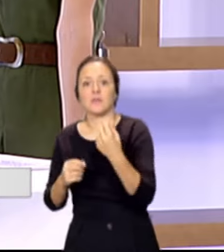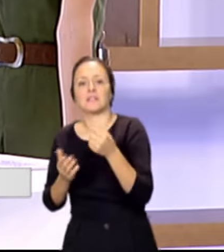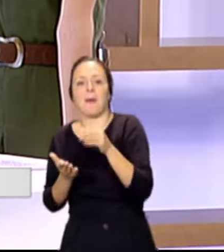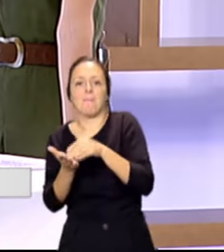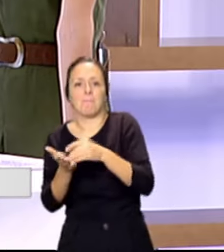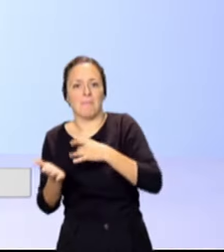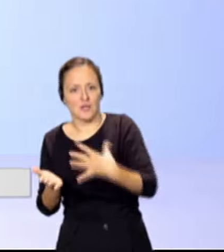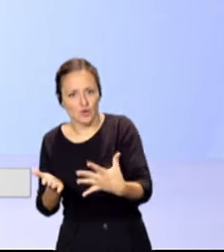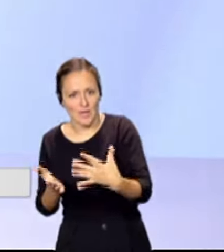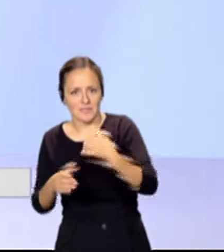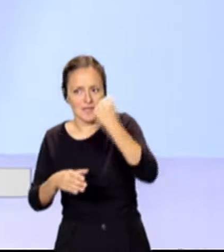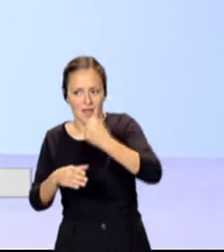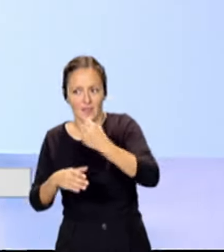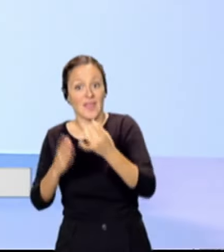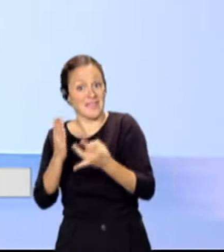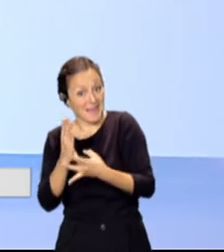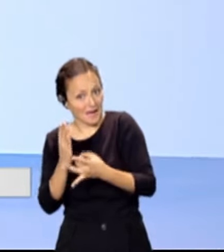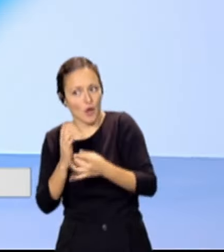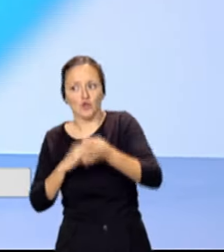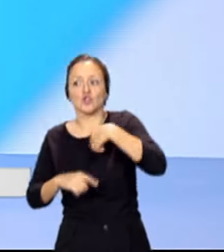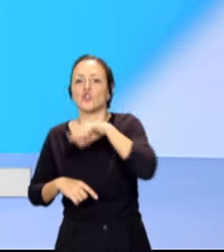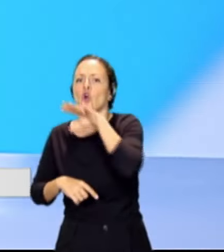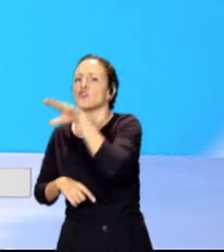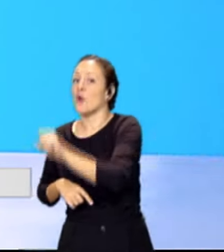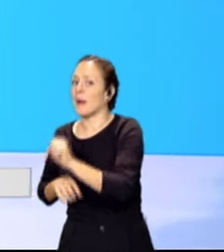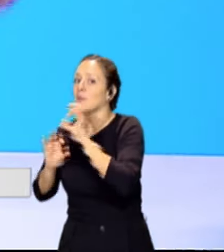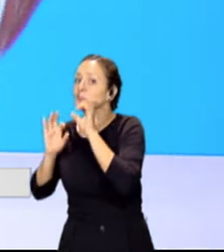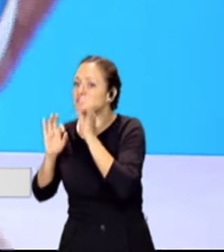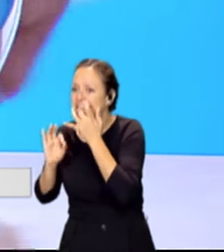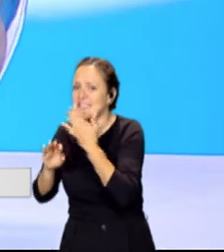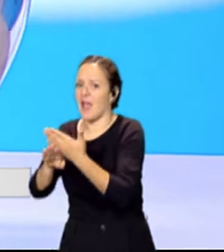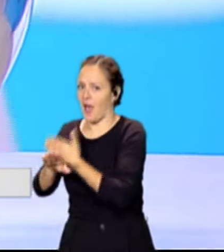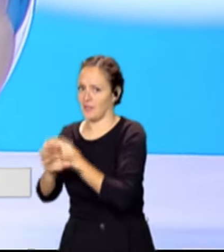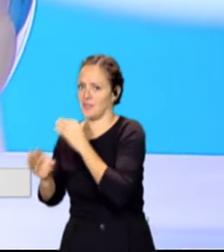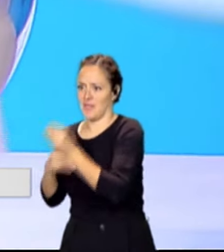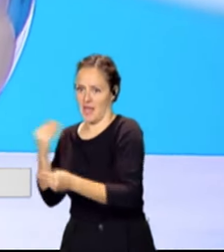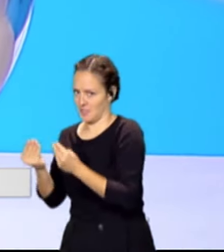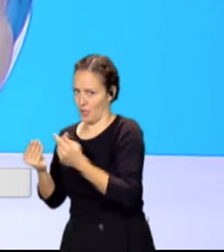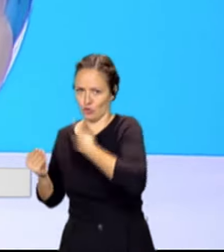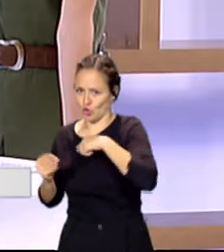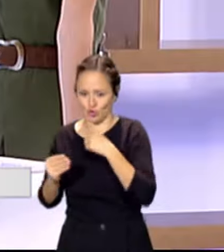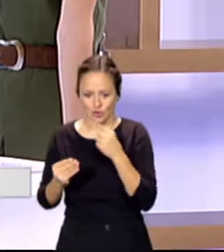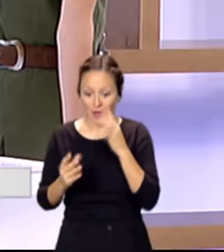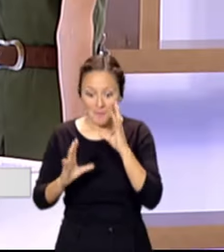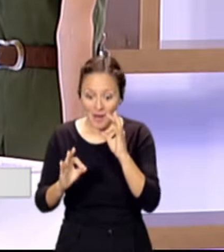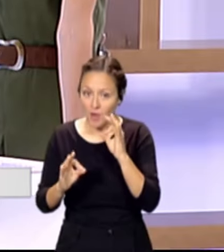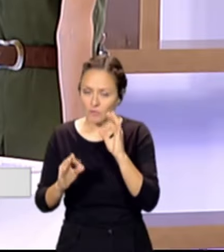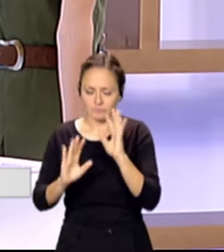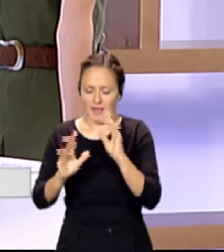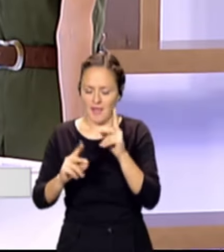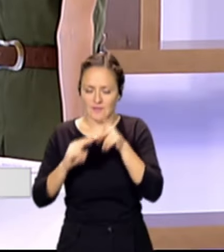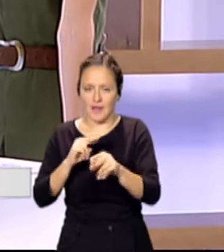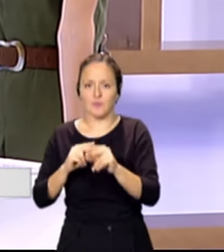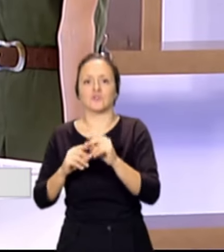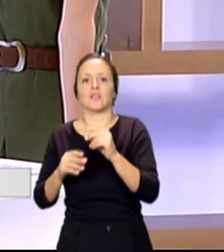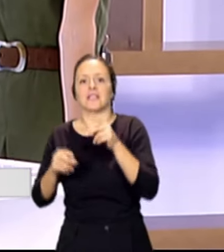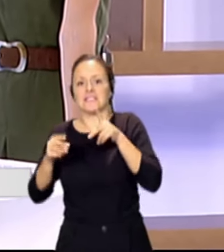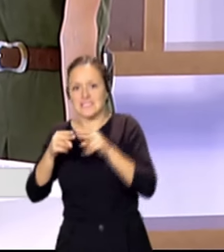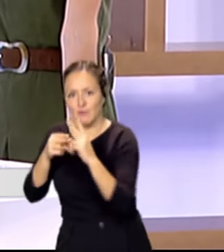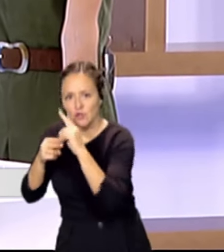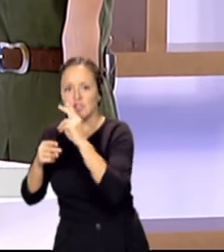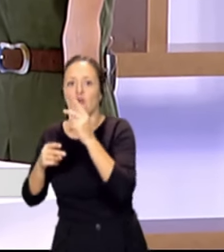nosotros compramos mayonesa ya hecha no corremos riesgos haciéndola luego ponemos un poquito de cebollino un poco de azúcar y un poco de sal